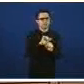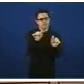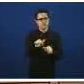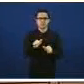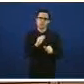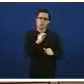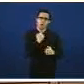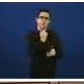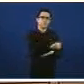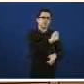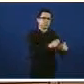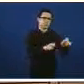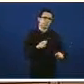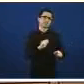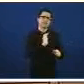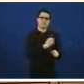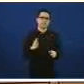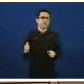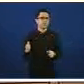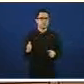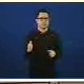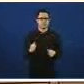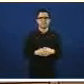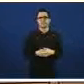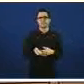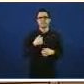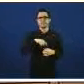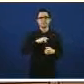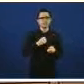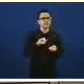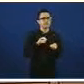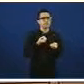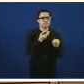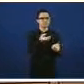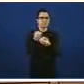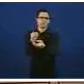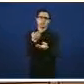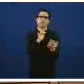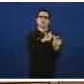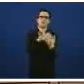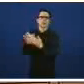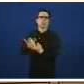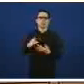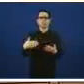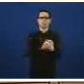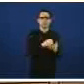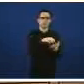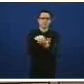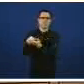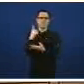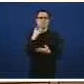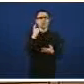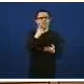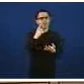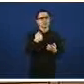afectados Señoría, nos diriximos A todas as entidades financeiras Tivemos reunións Con todas